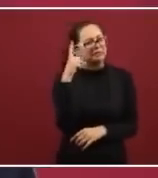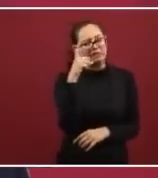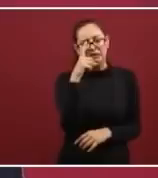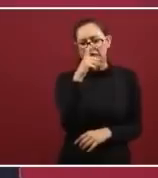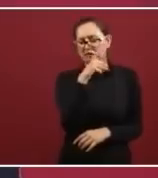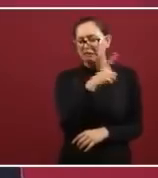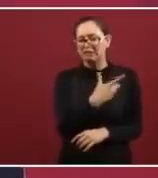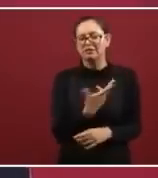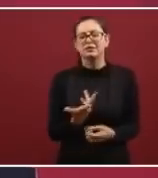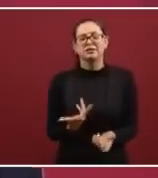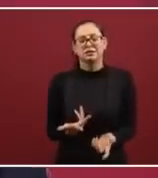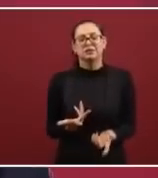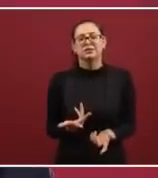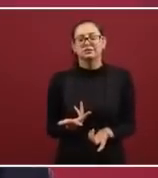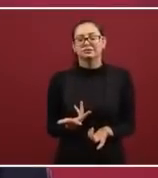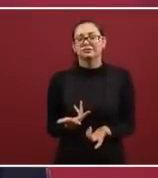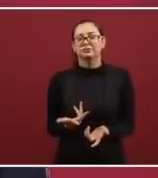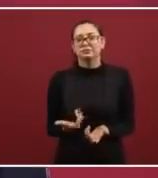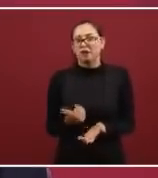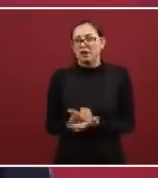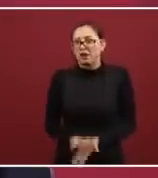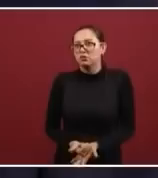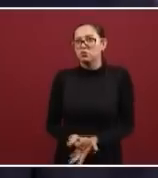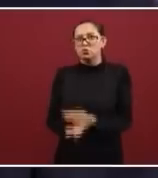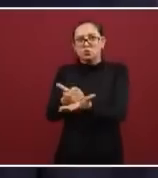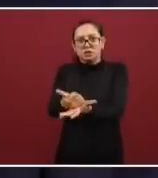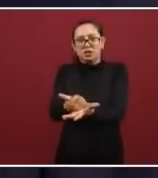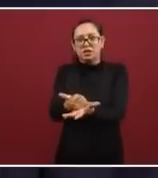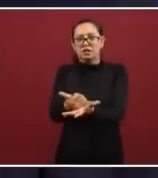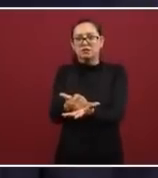Entonces, crear un sistema